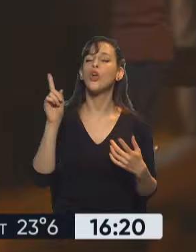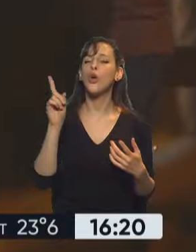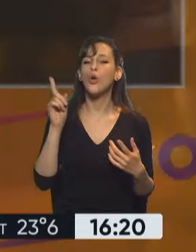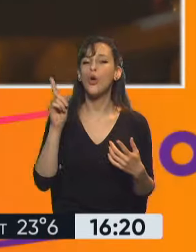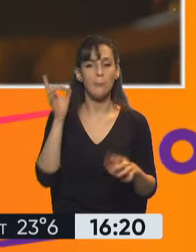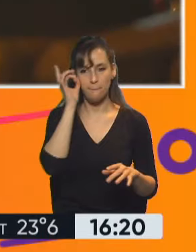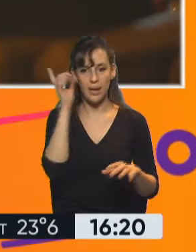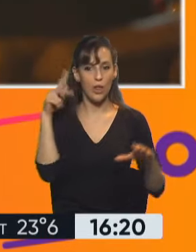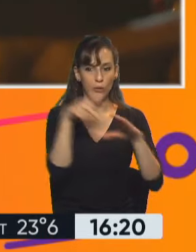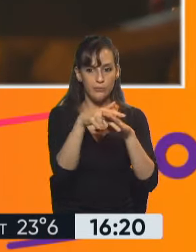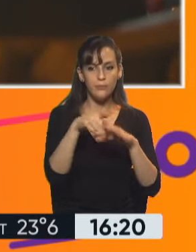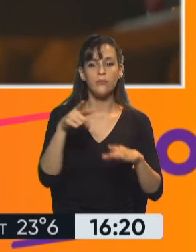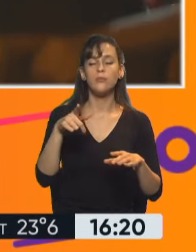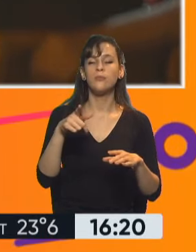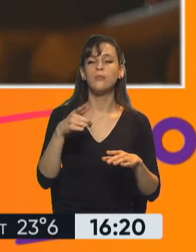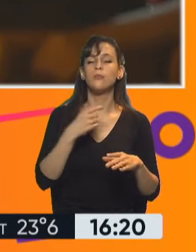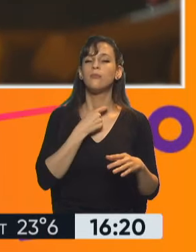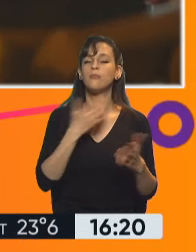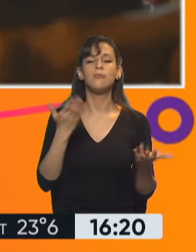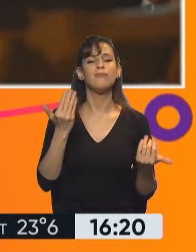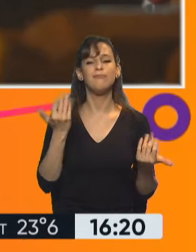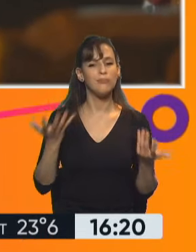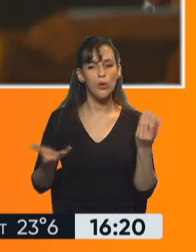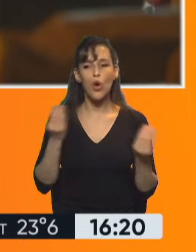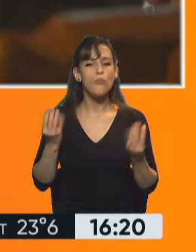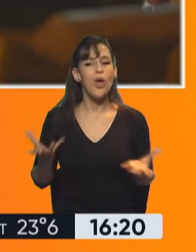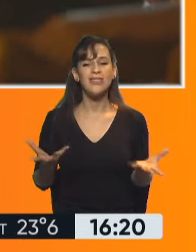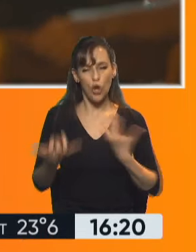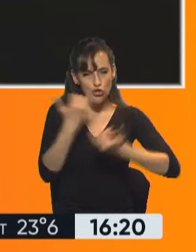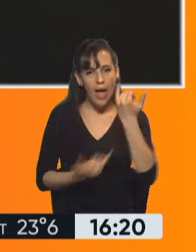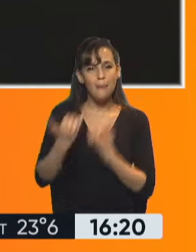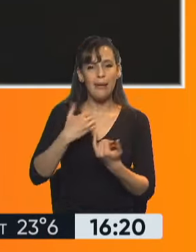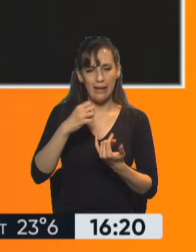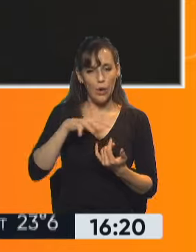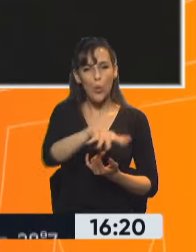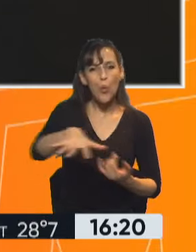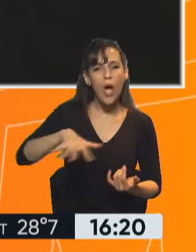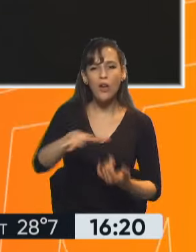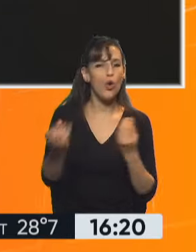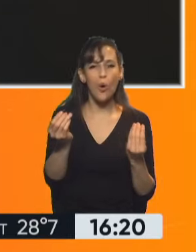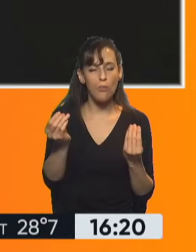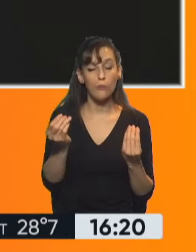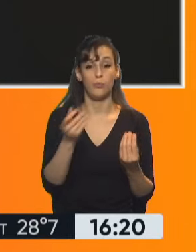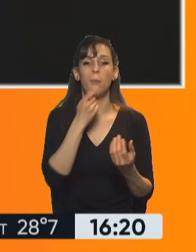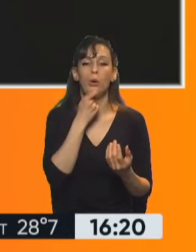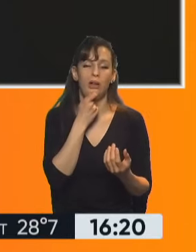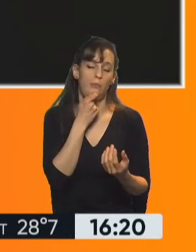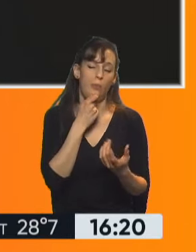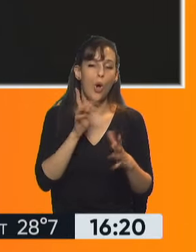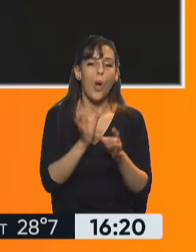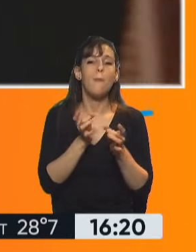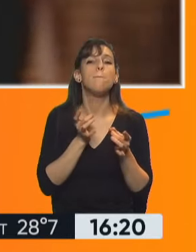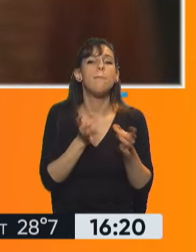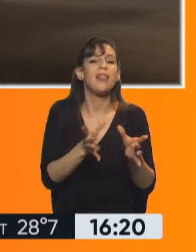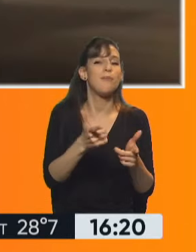Goico, perdóname, ¿no? Pero me intriga mucho cómo es el sistema ahí en el patio. O sea, supongamos que no estuviéramos el en pandemia, es como ¿no? Como te